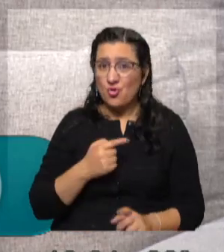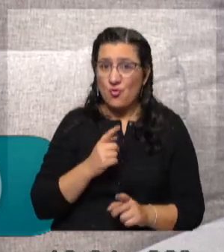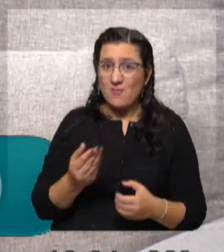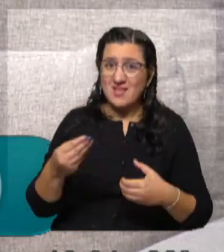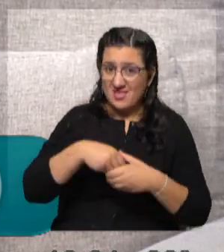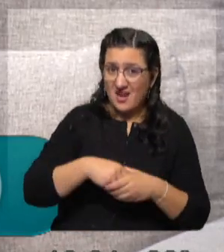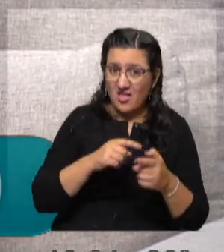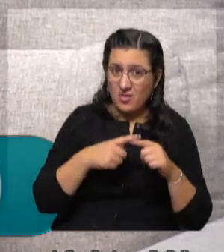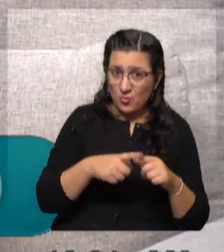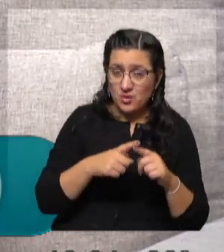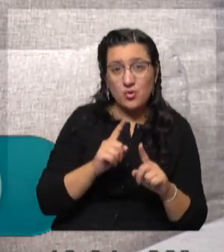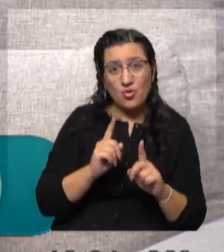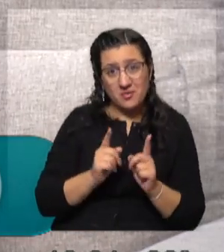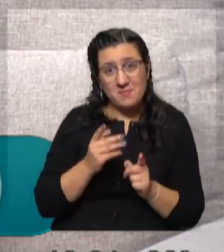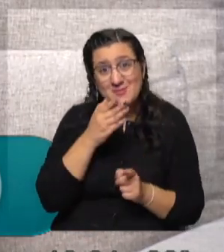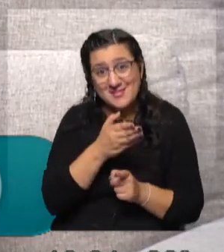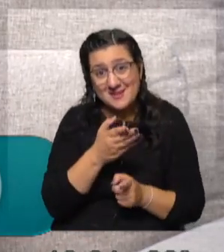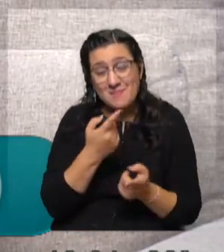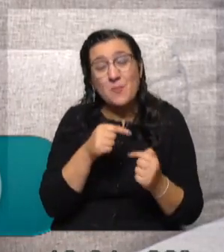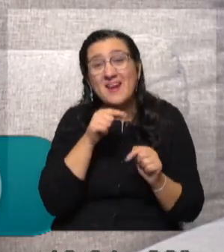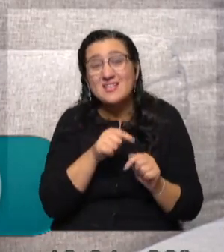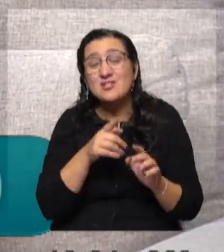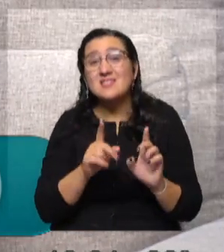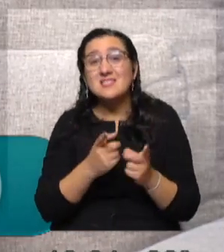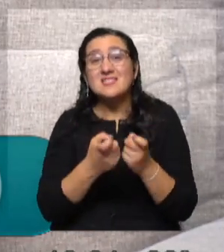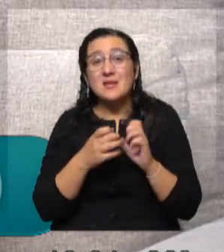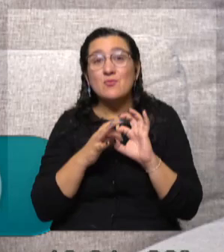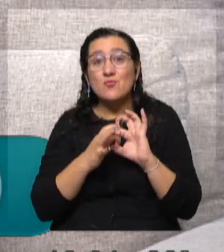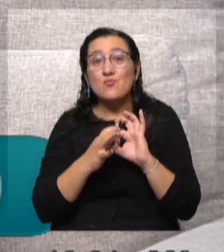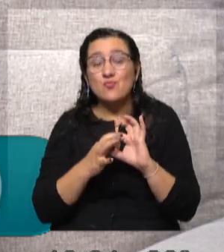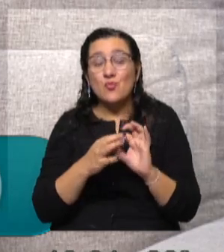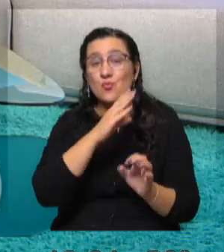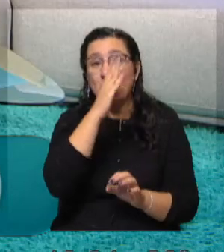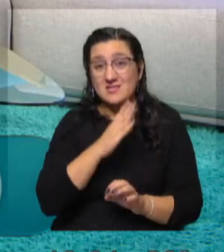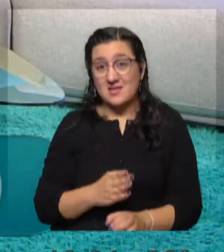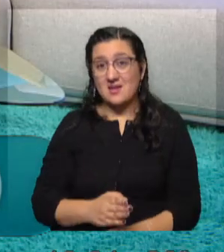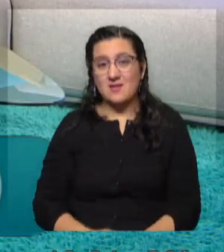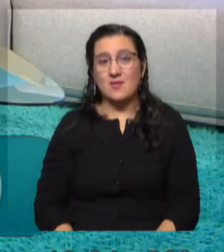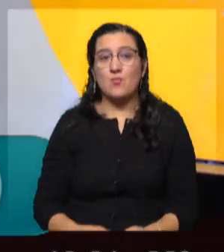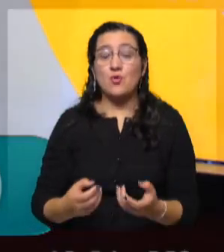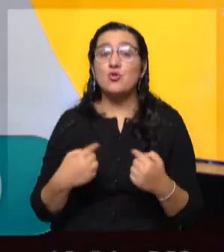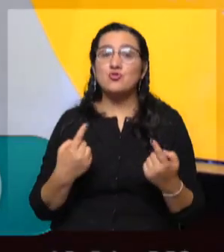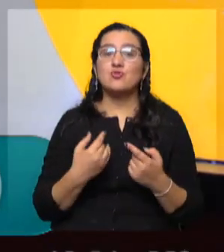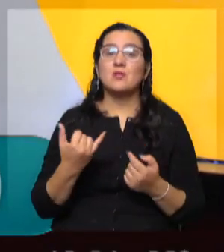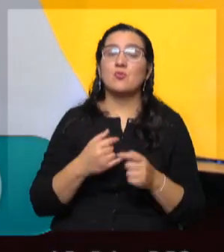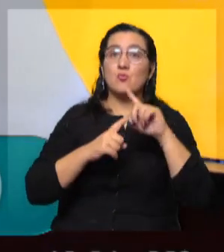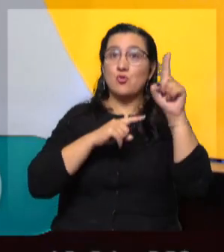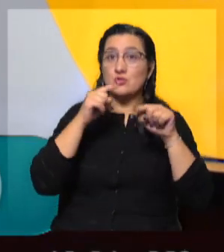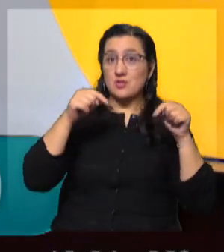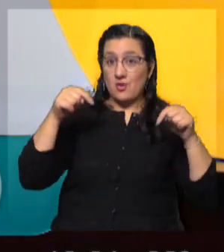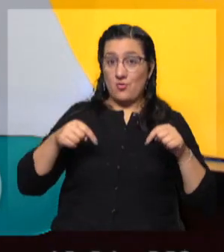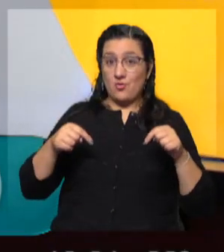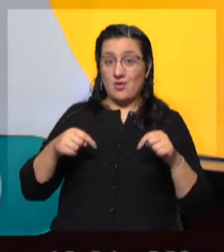para estar ahí hay que estar con Brasil con este Lula que acaba de cumplir un año de gobierno bueno a ver Álvaro nosotros tenemos como Consigna en el día de